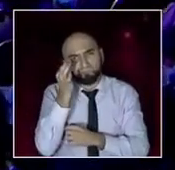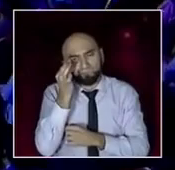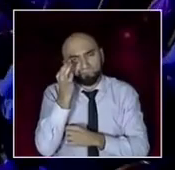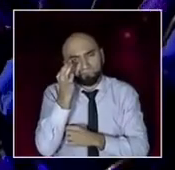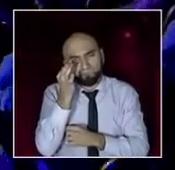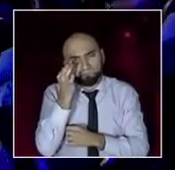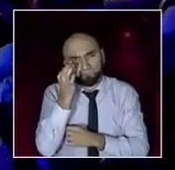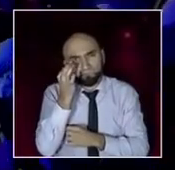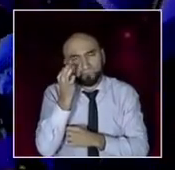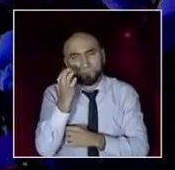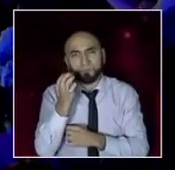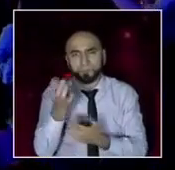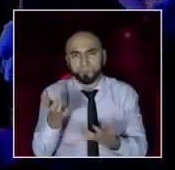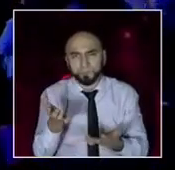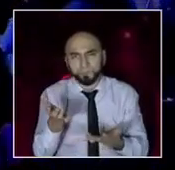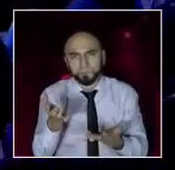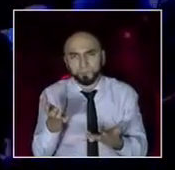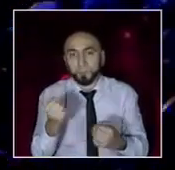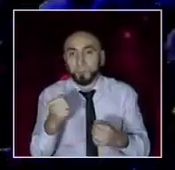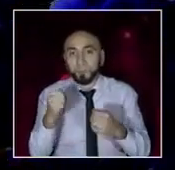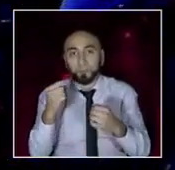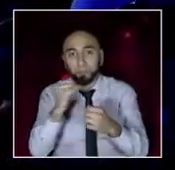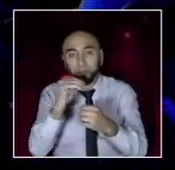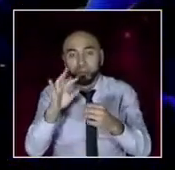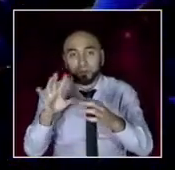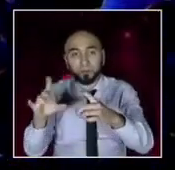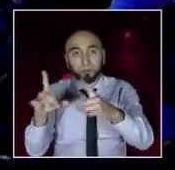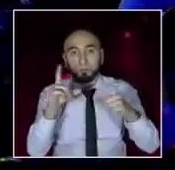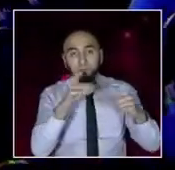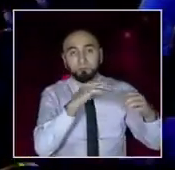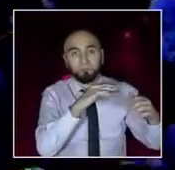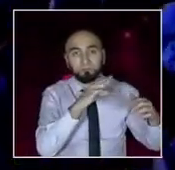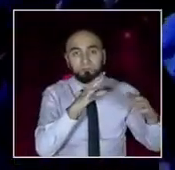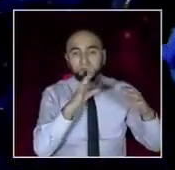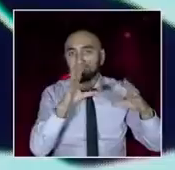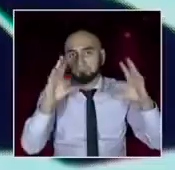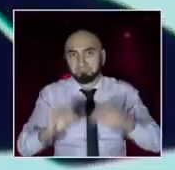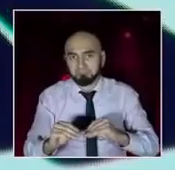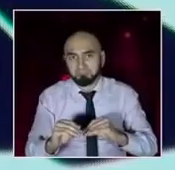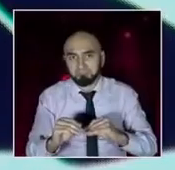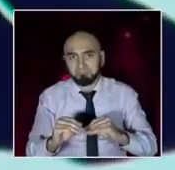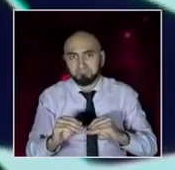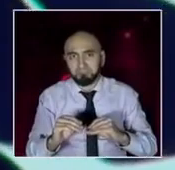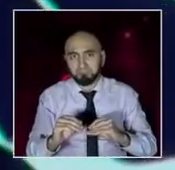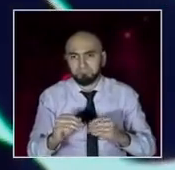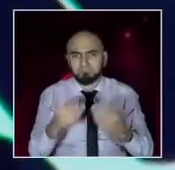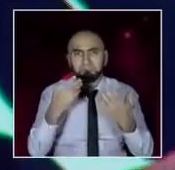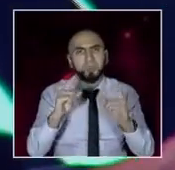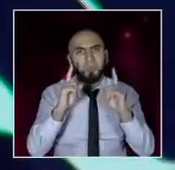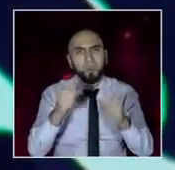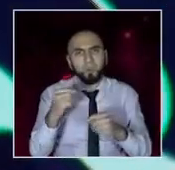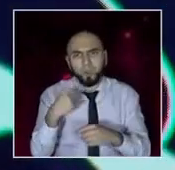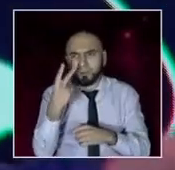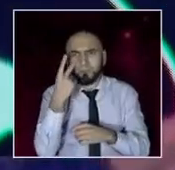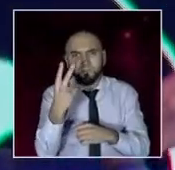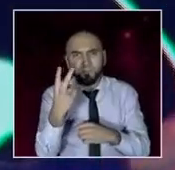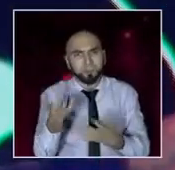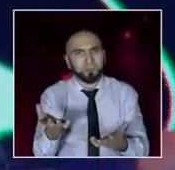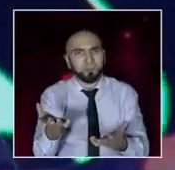rato. Y lo saco. Y ahora aún van a ver la imagen de esos